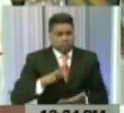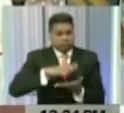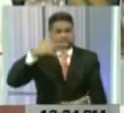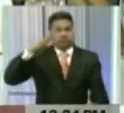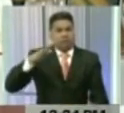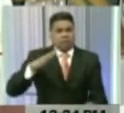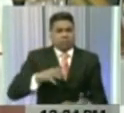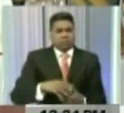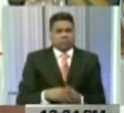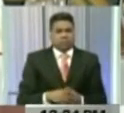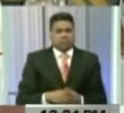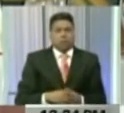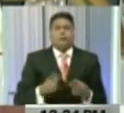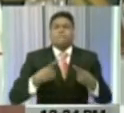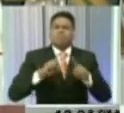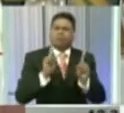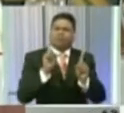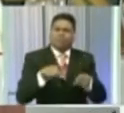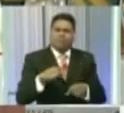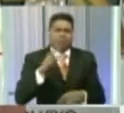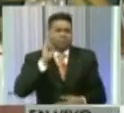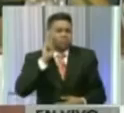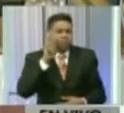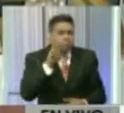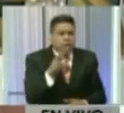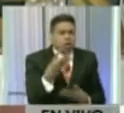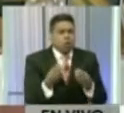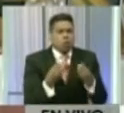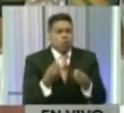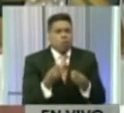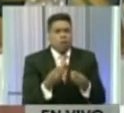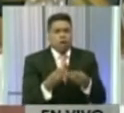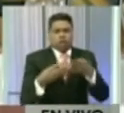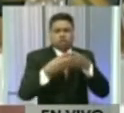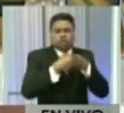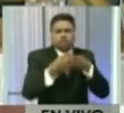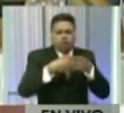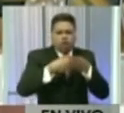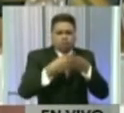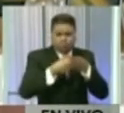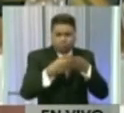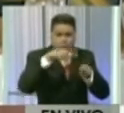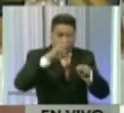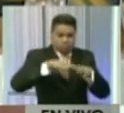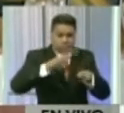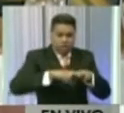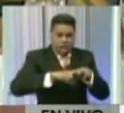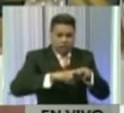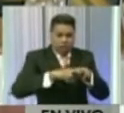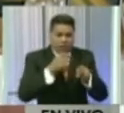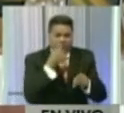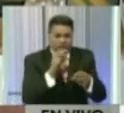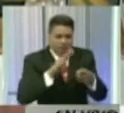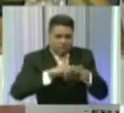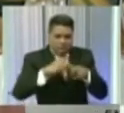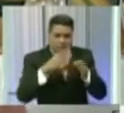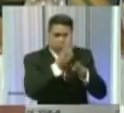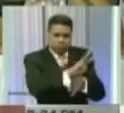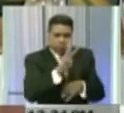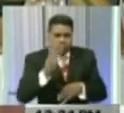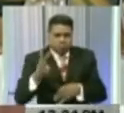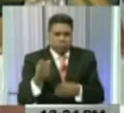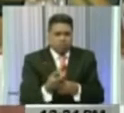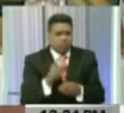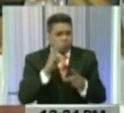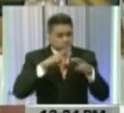pero aquí hay una inflación inducida. El dólar today tiene un impacto, y ha sido demostrado con estudio